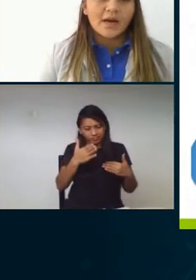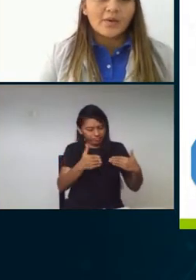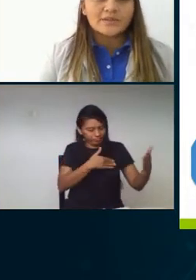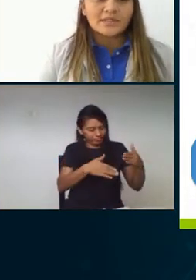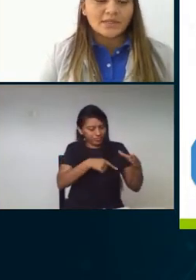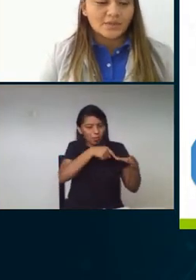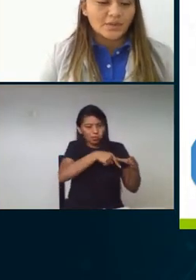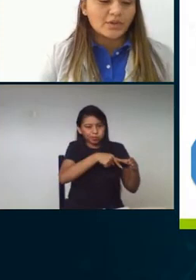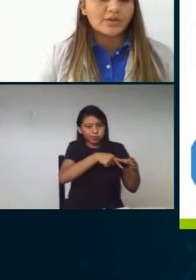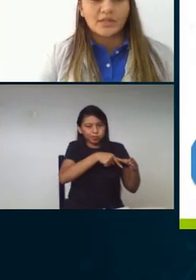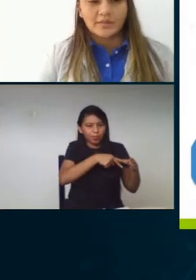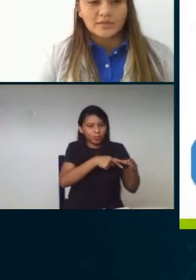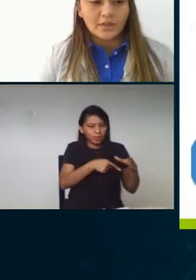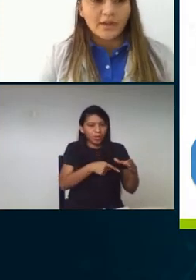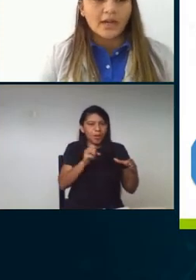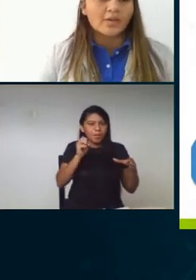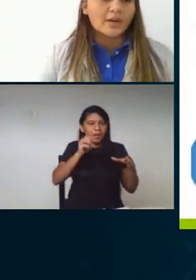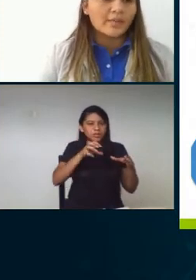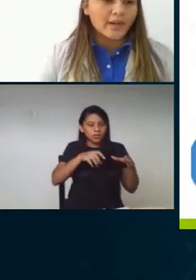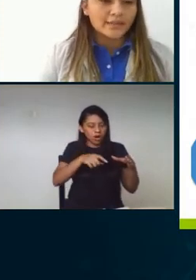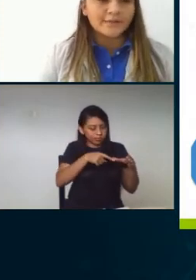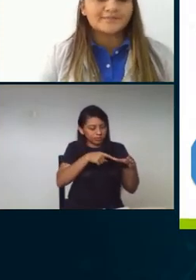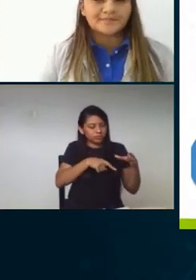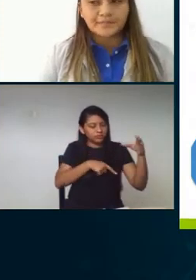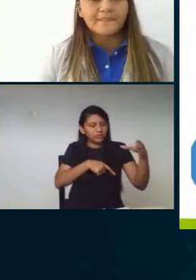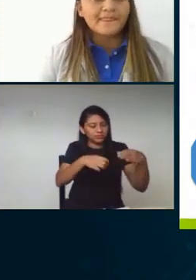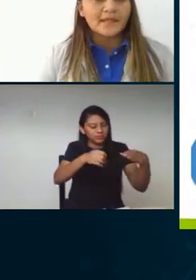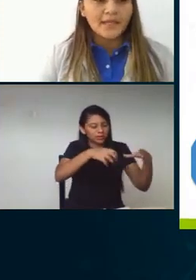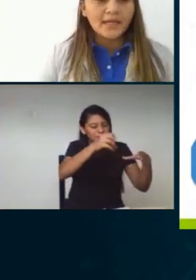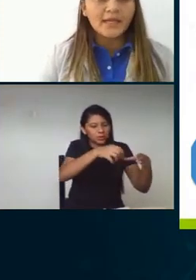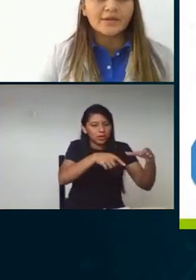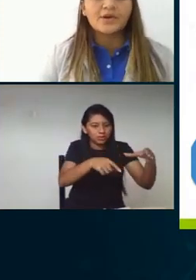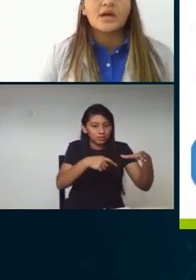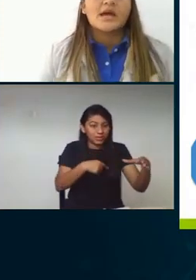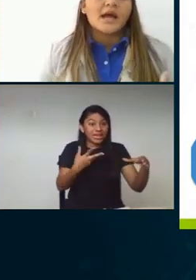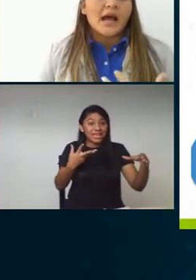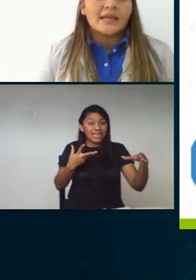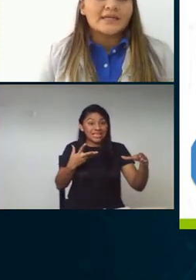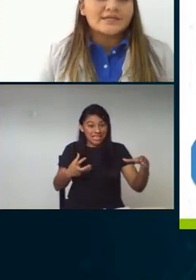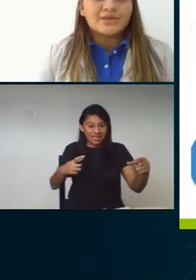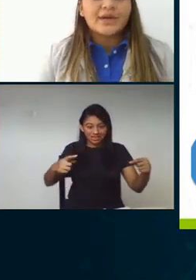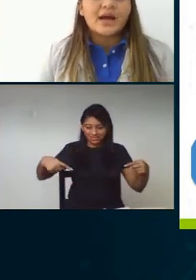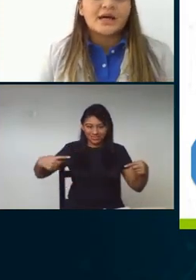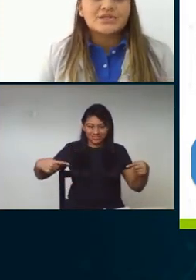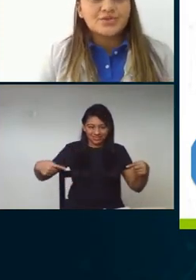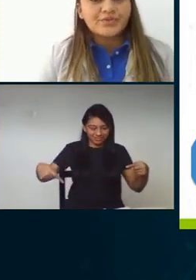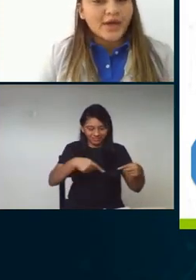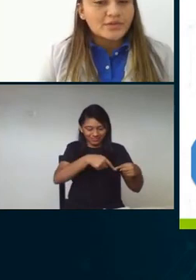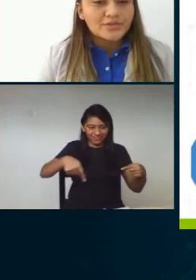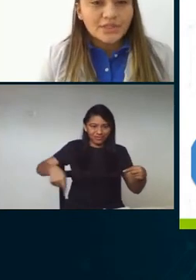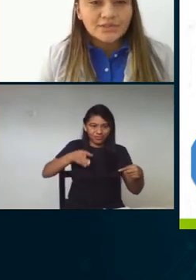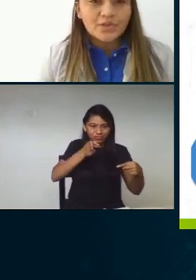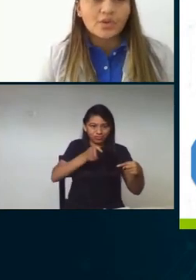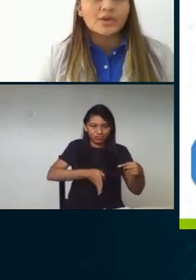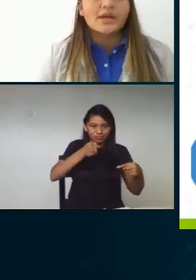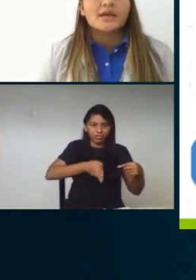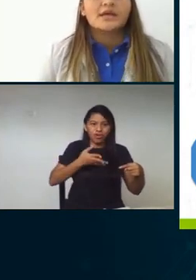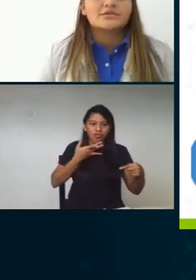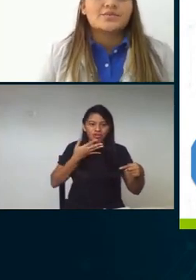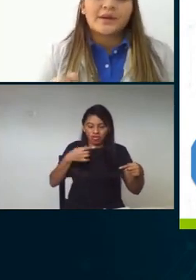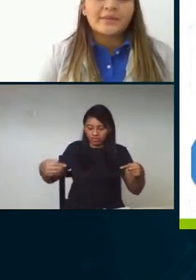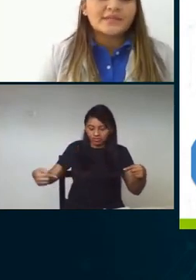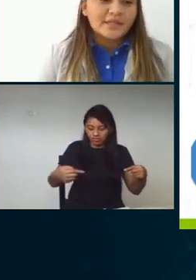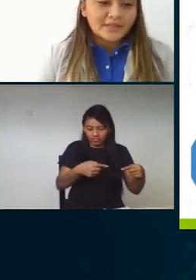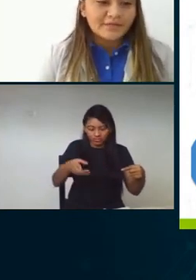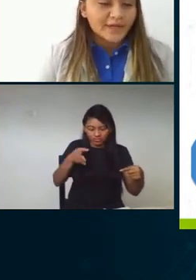anteriormente, cada bolsa tiene un color, tenemos el blanco, el verde y el negro. Al inicio de cada chuf hay un sensor